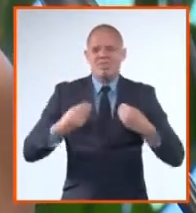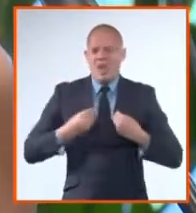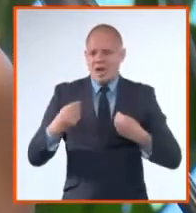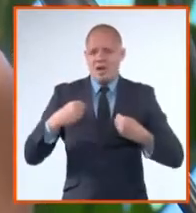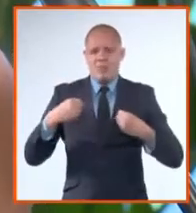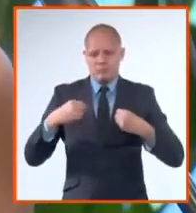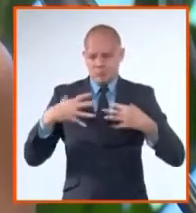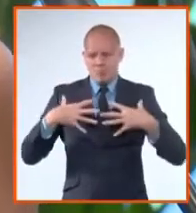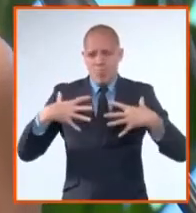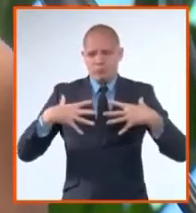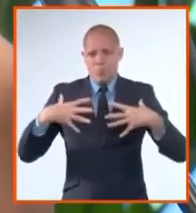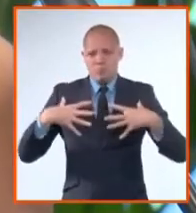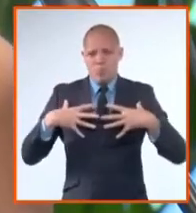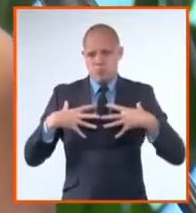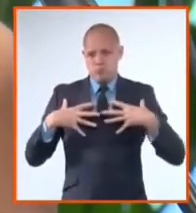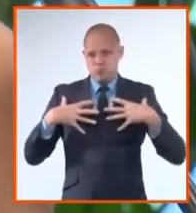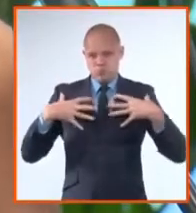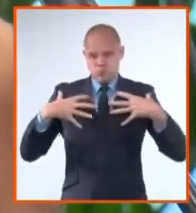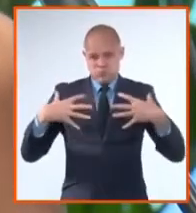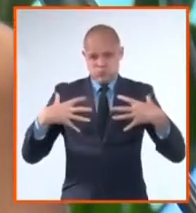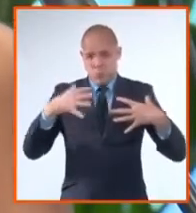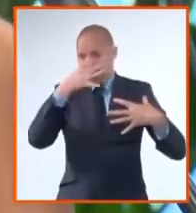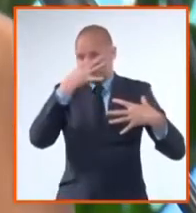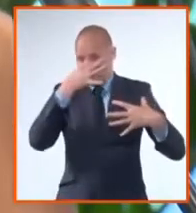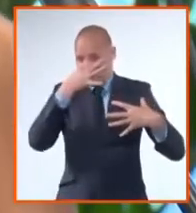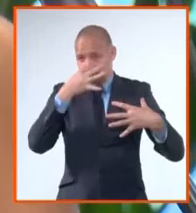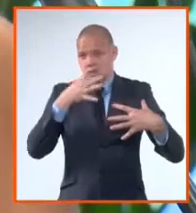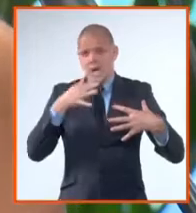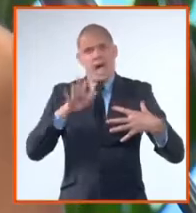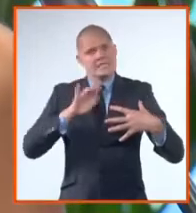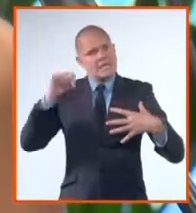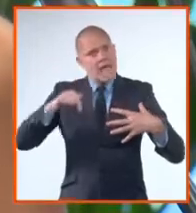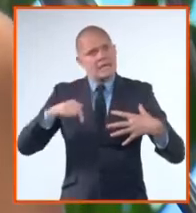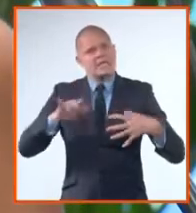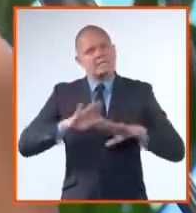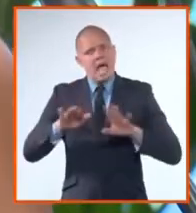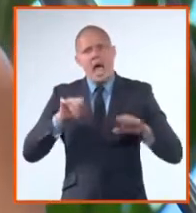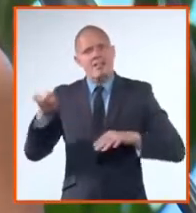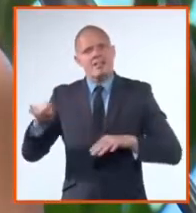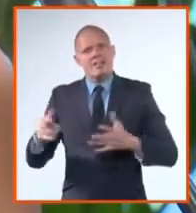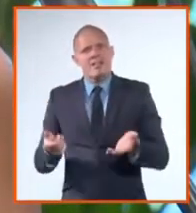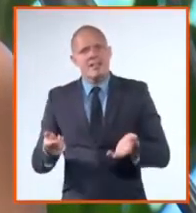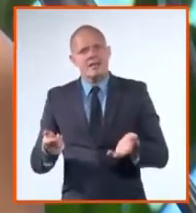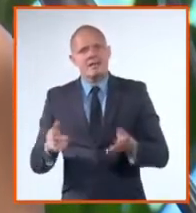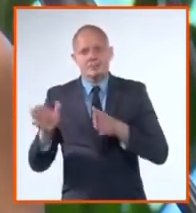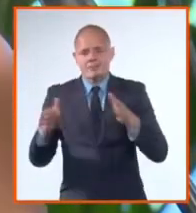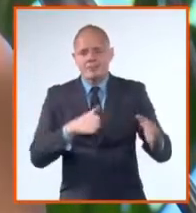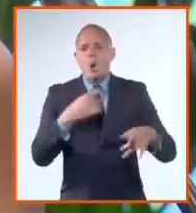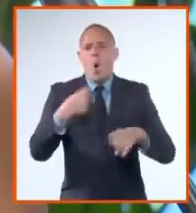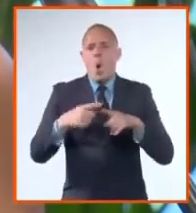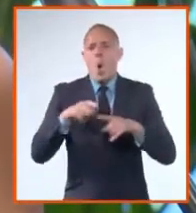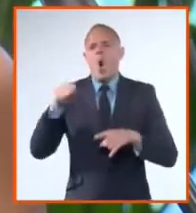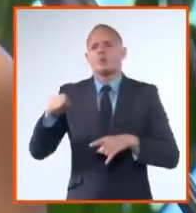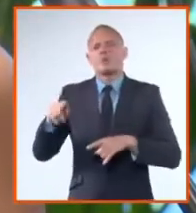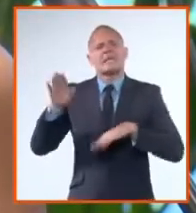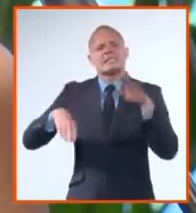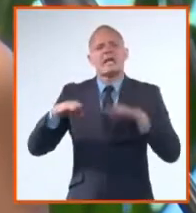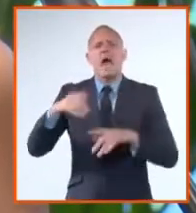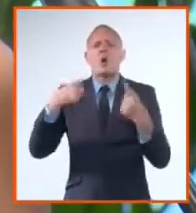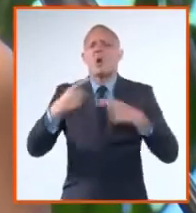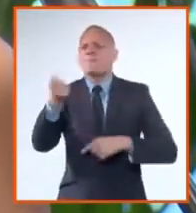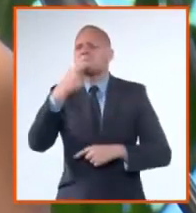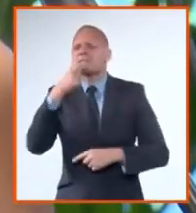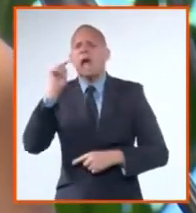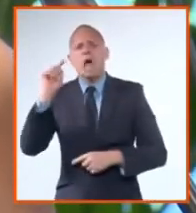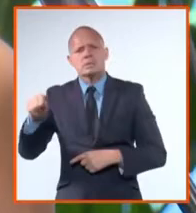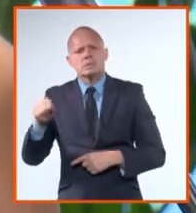un reposicionamiento de un grupo importante de medicamentos, y no pensar que porque el nimotuzumab tiene 20 años en el cáncer no sirve para otras indicaciones, como estamos